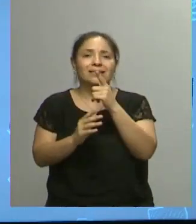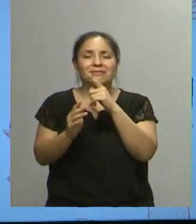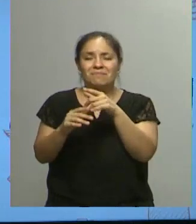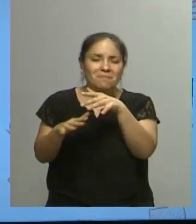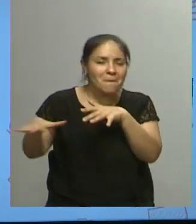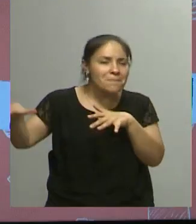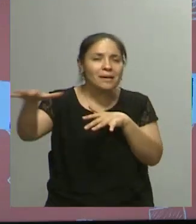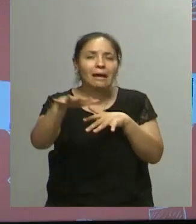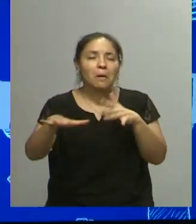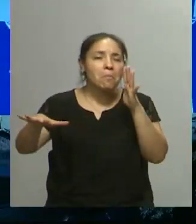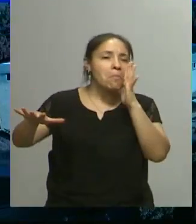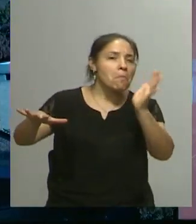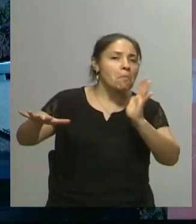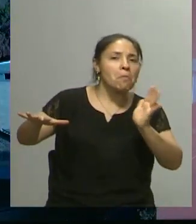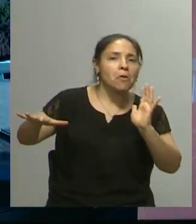no solo